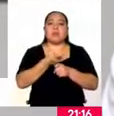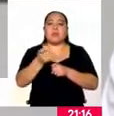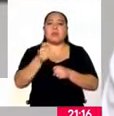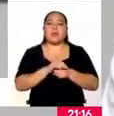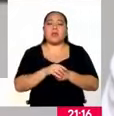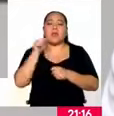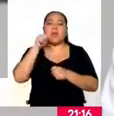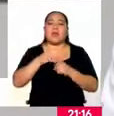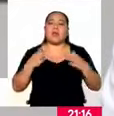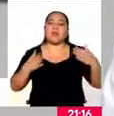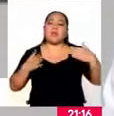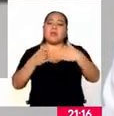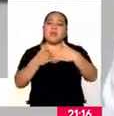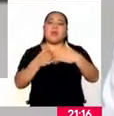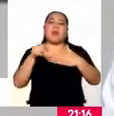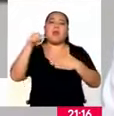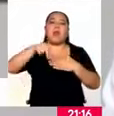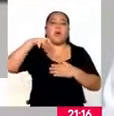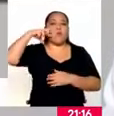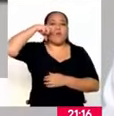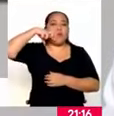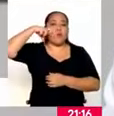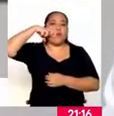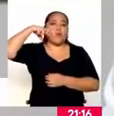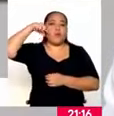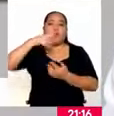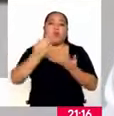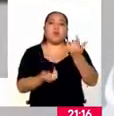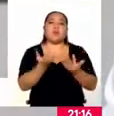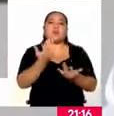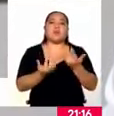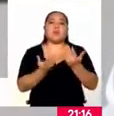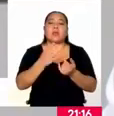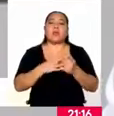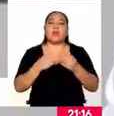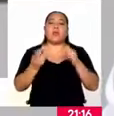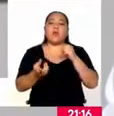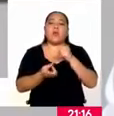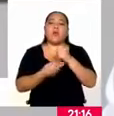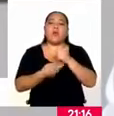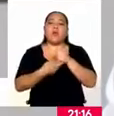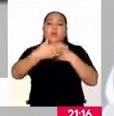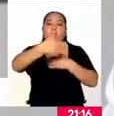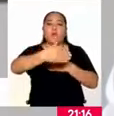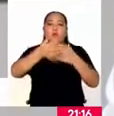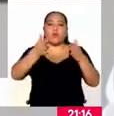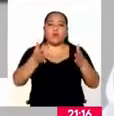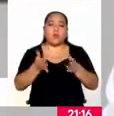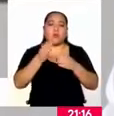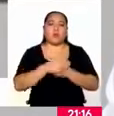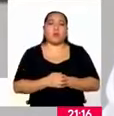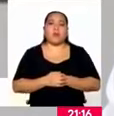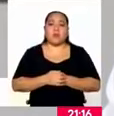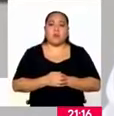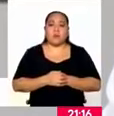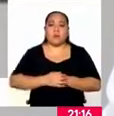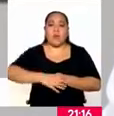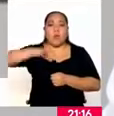Fronteriza en la región de Puno, que sufrieron con un incendio de sus almacenes. Las fuerzas del